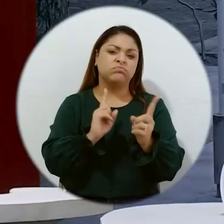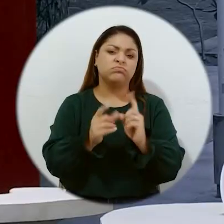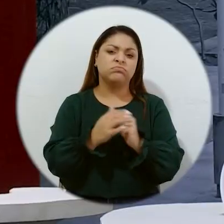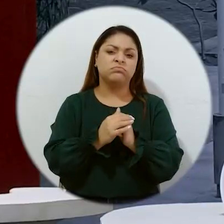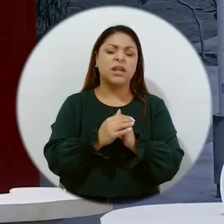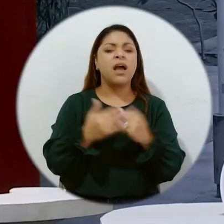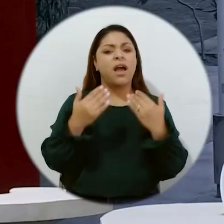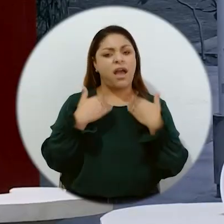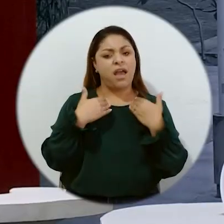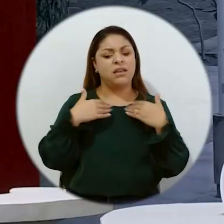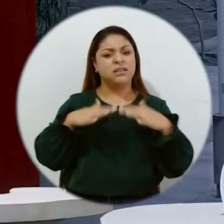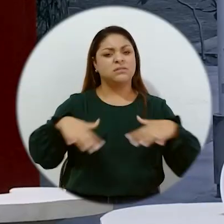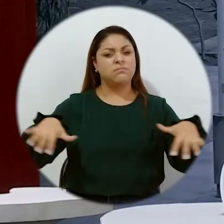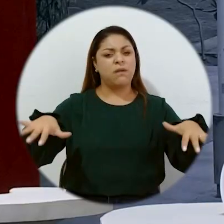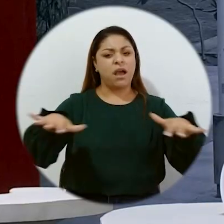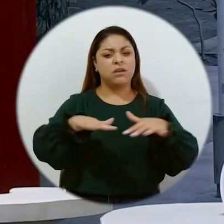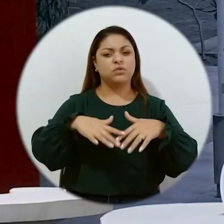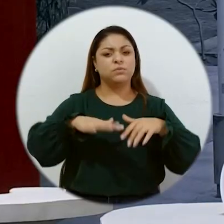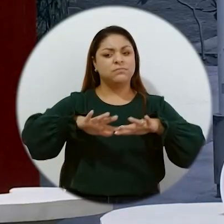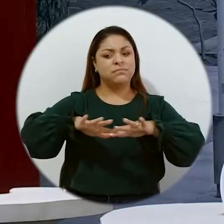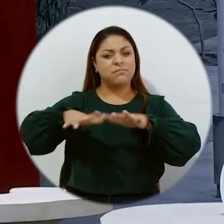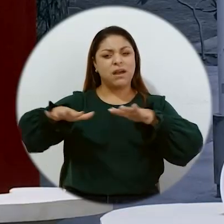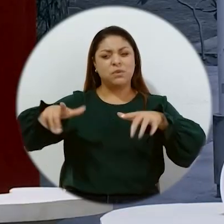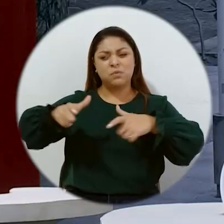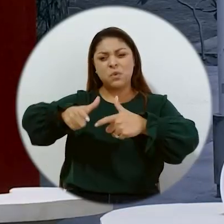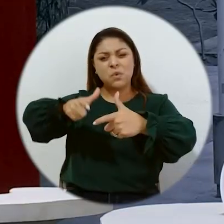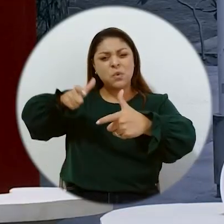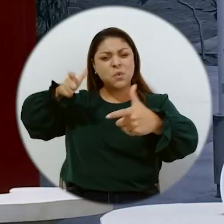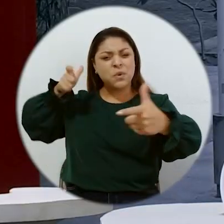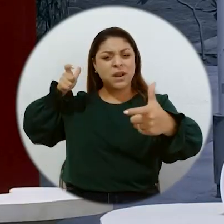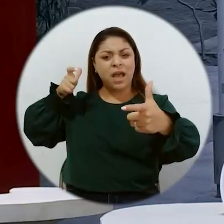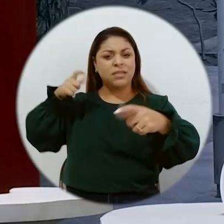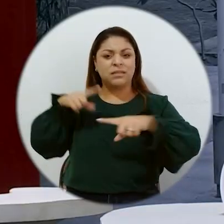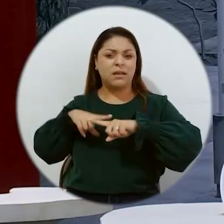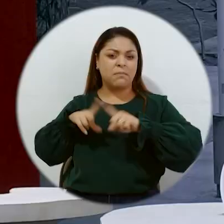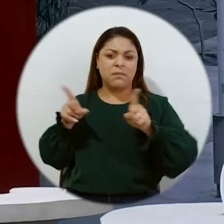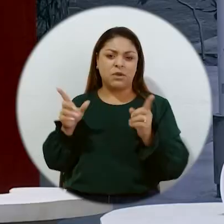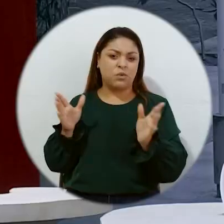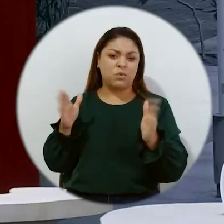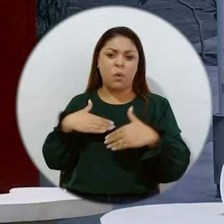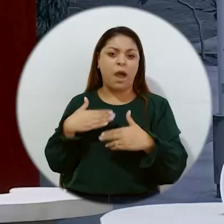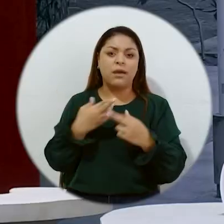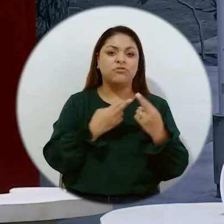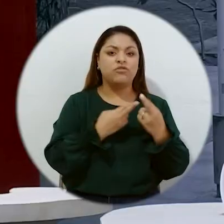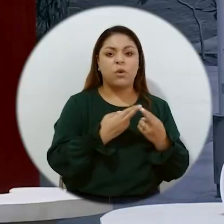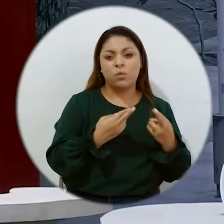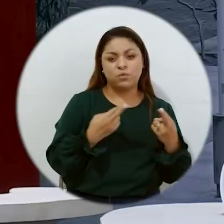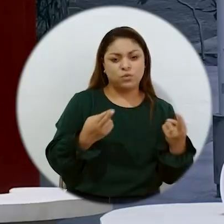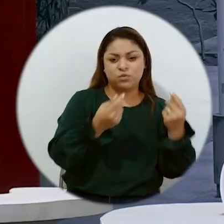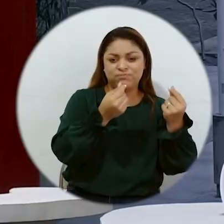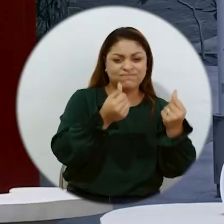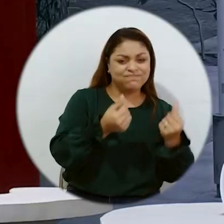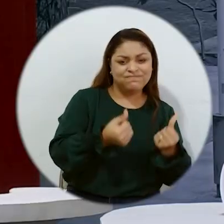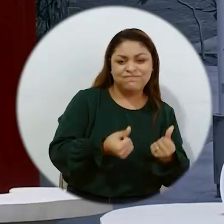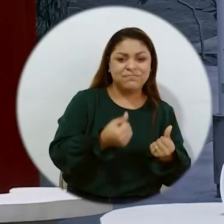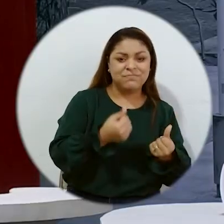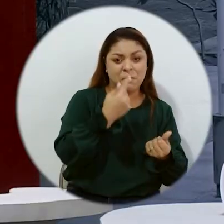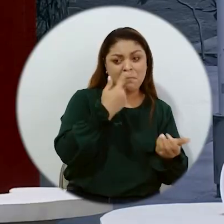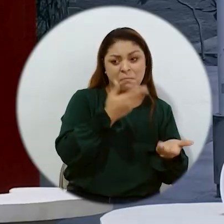deficiencias es que tenemos un espacio marino, ¿verdad?, enorme, pero no necesariamente los